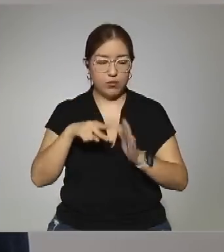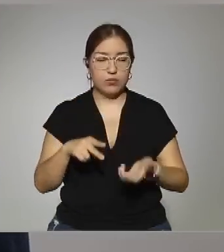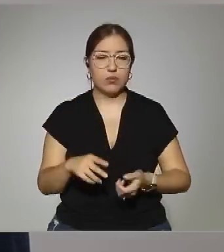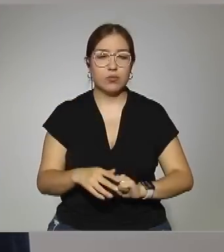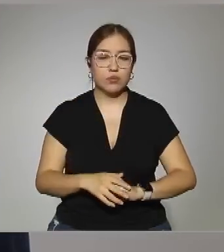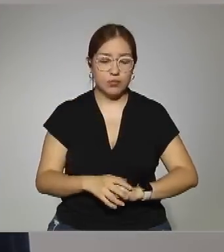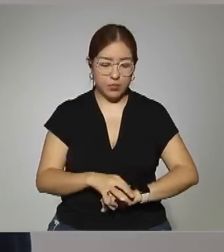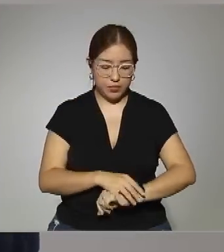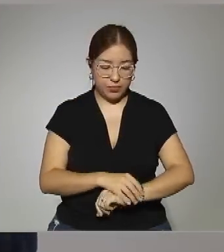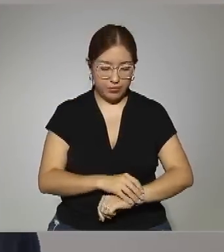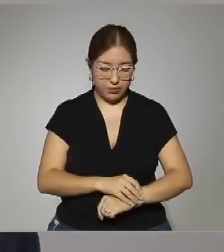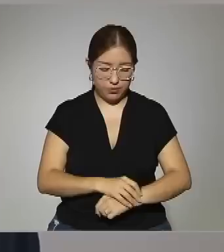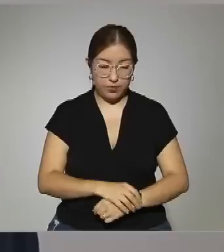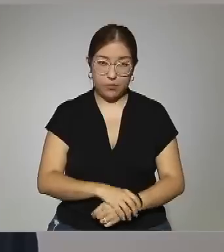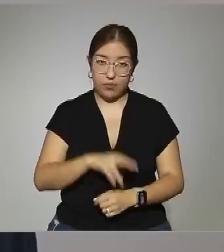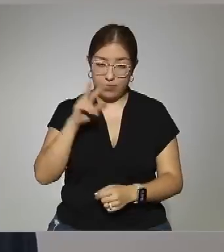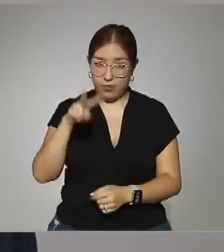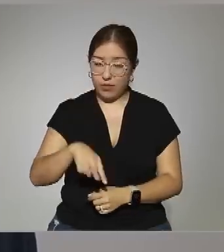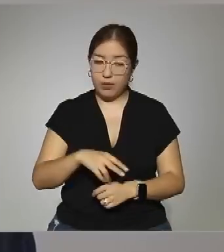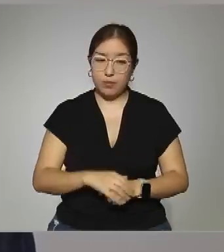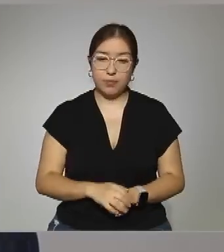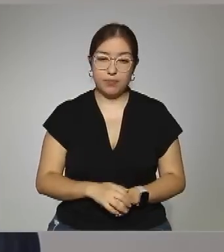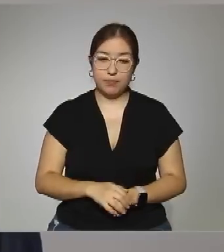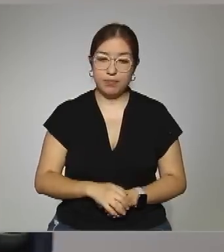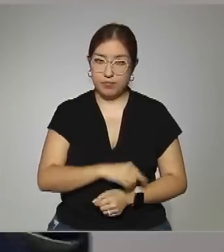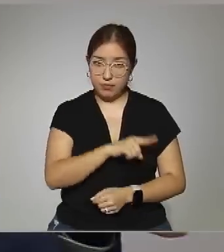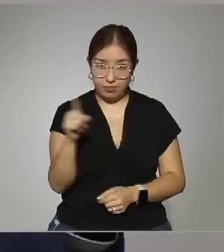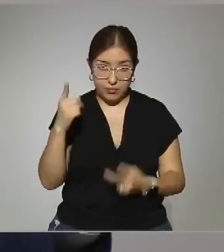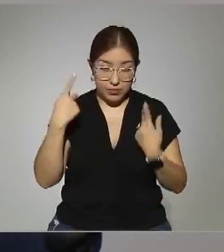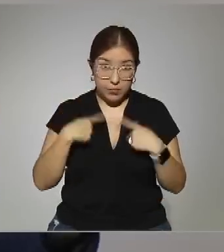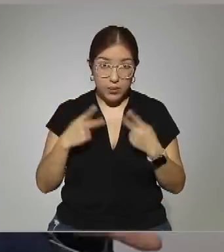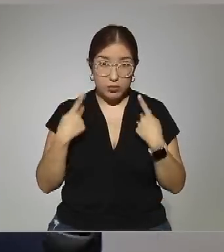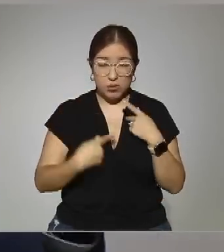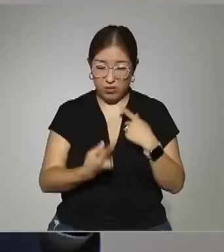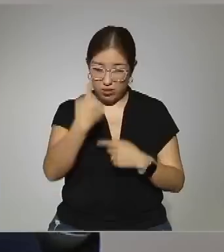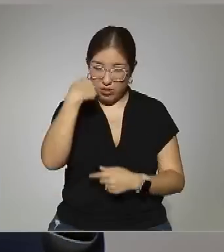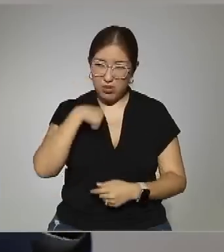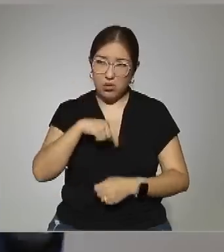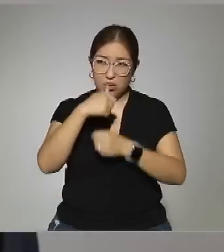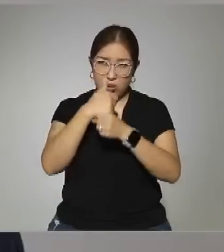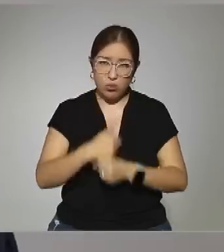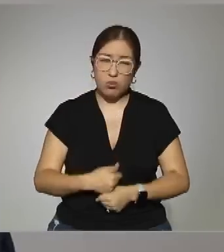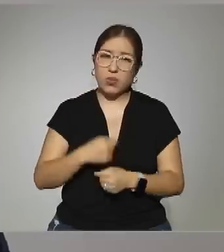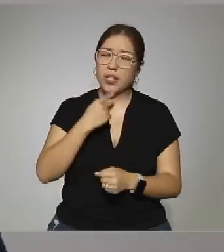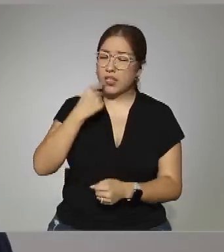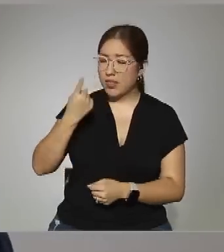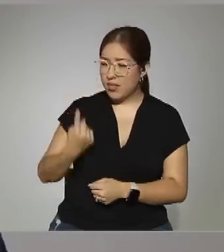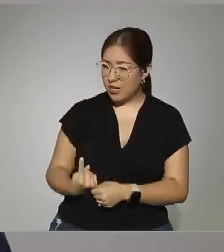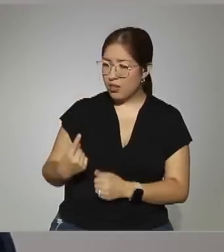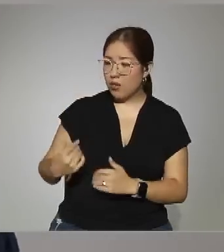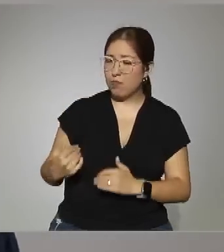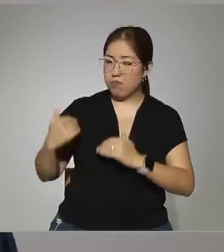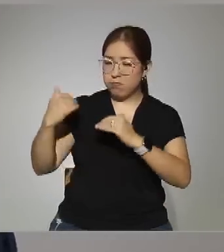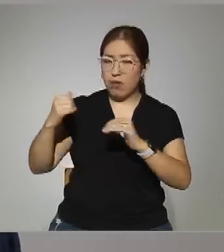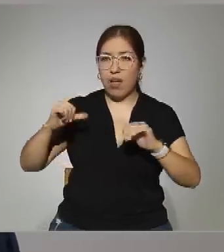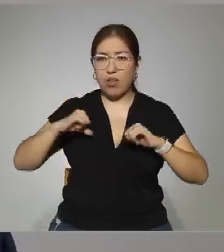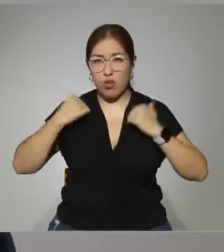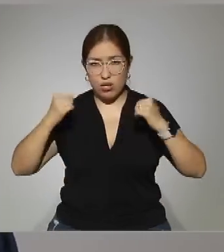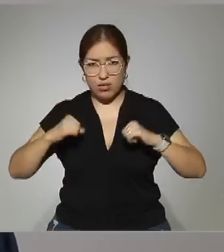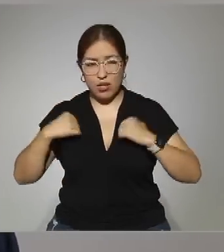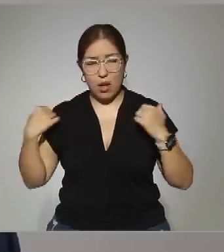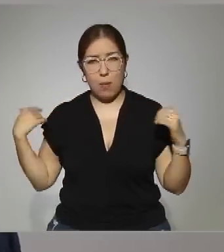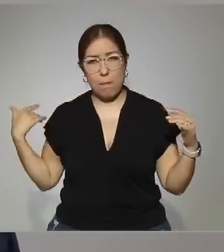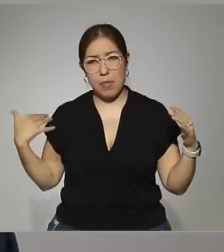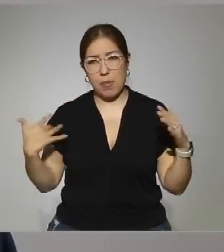de cuentas, siempre que tenemos un sufrimiento desde nuestra niñez, infancia, adolescencia, pues si